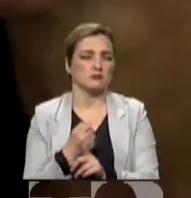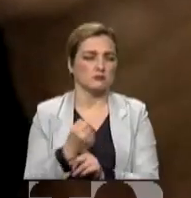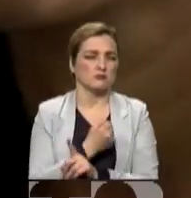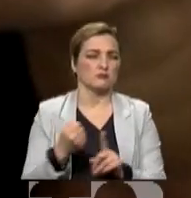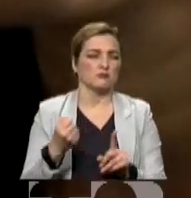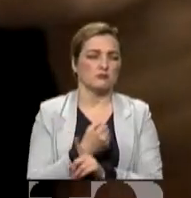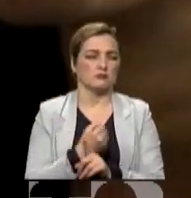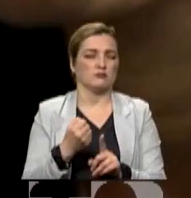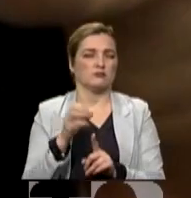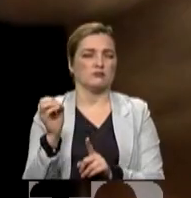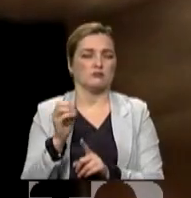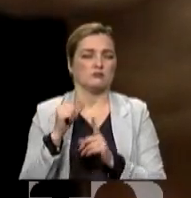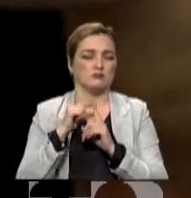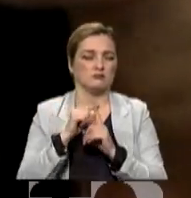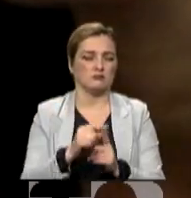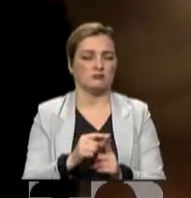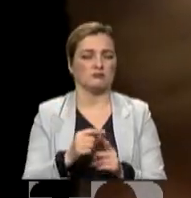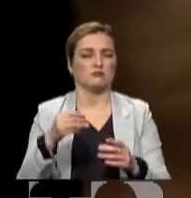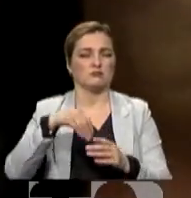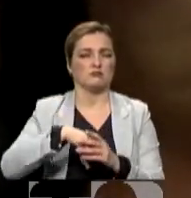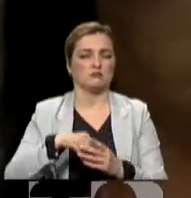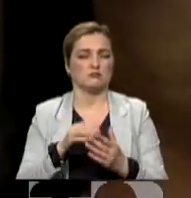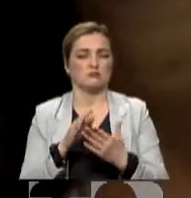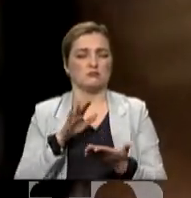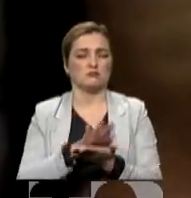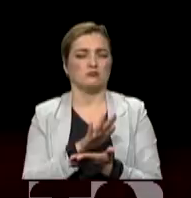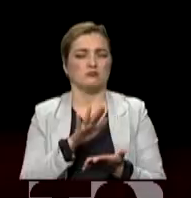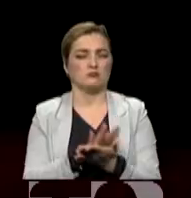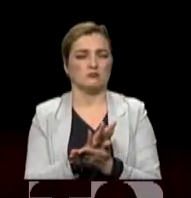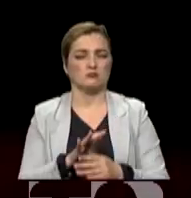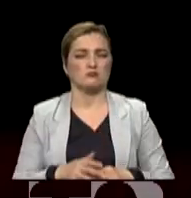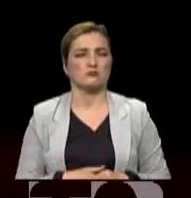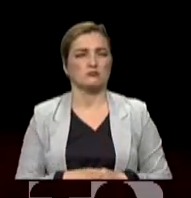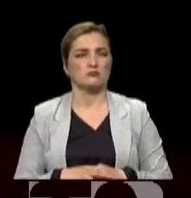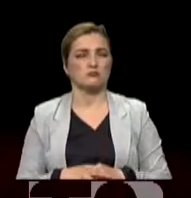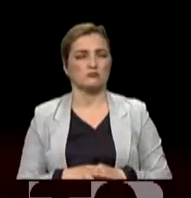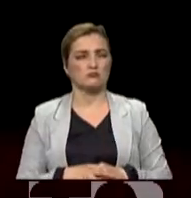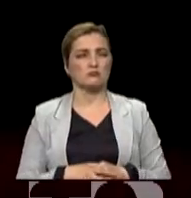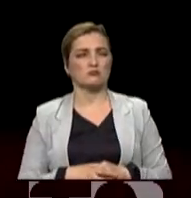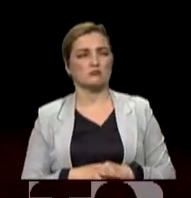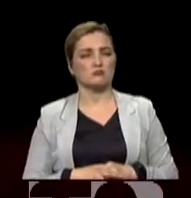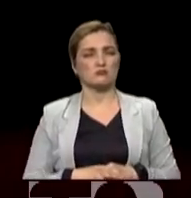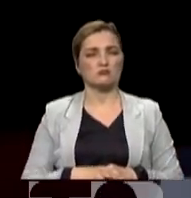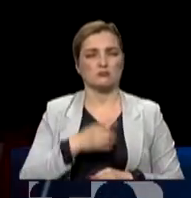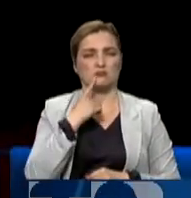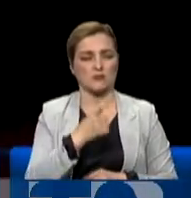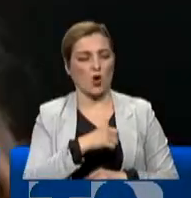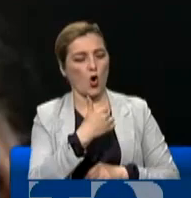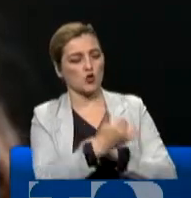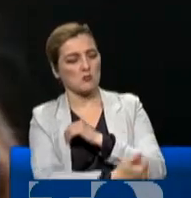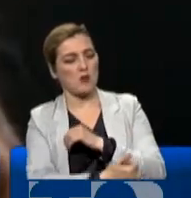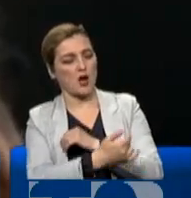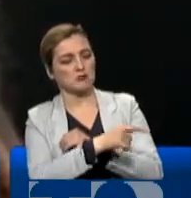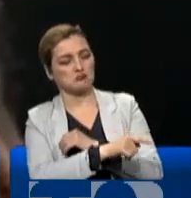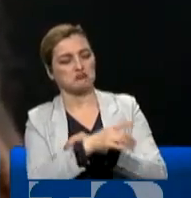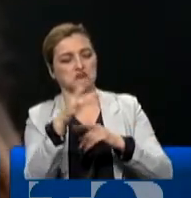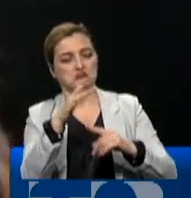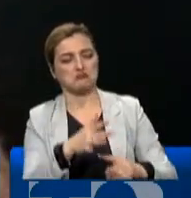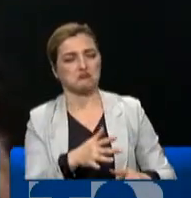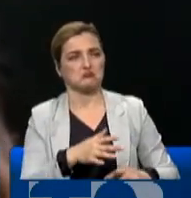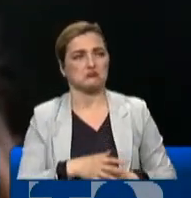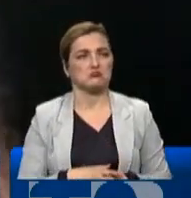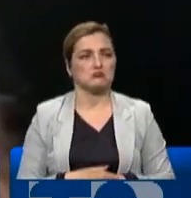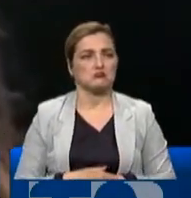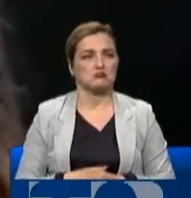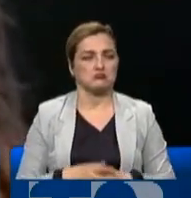ya sea física o verbal, dentro de sus planteles educativos. Dicen que somos de otro país, que somos y